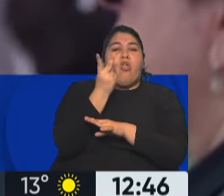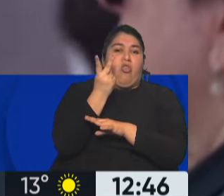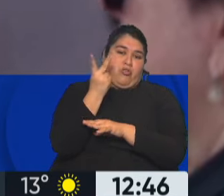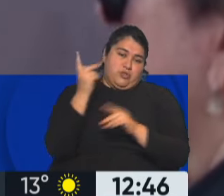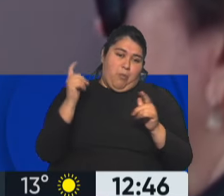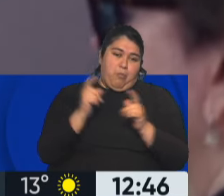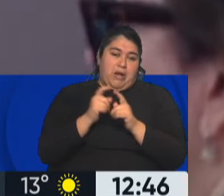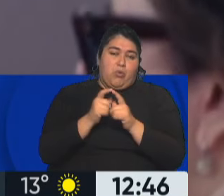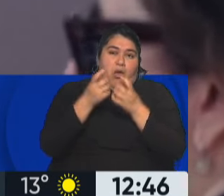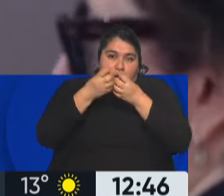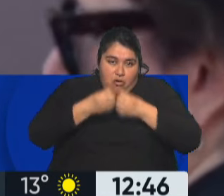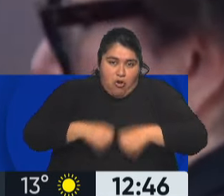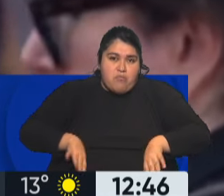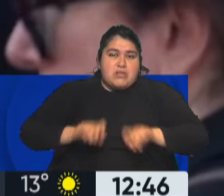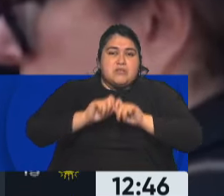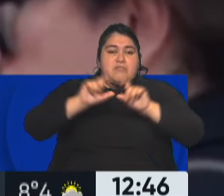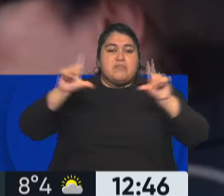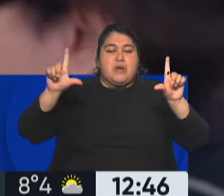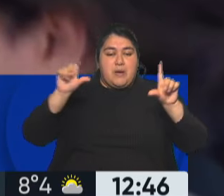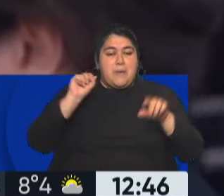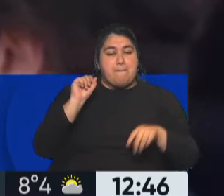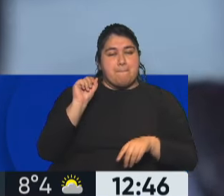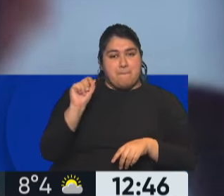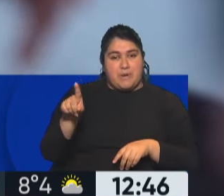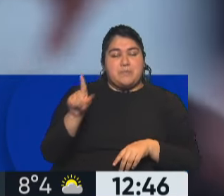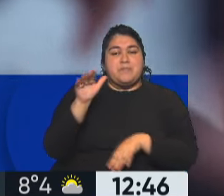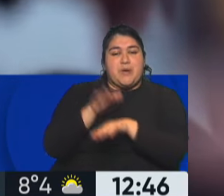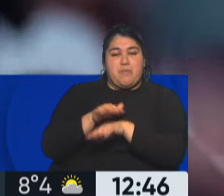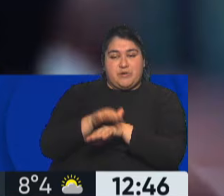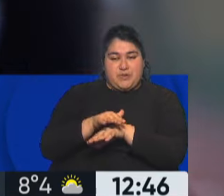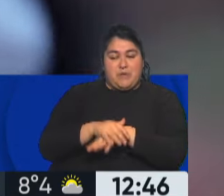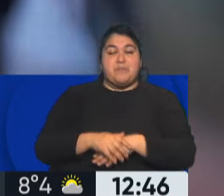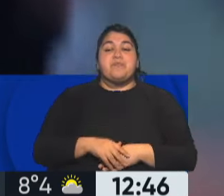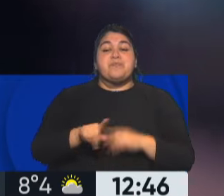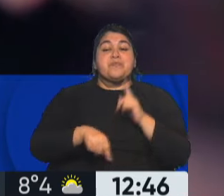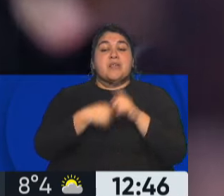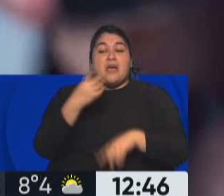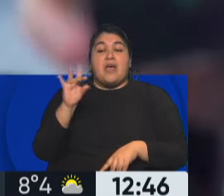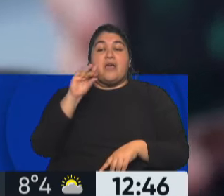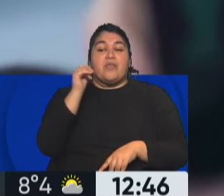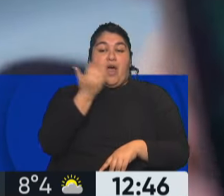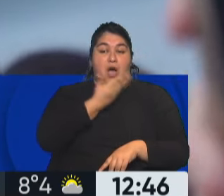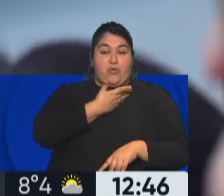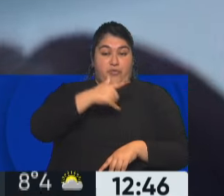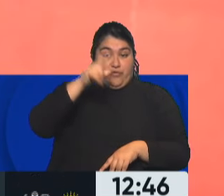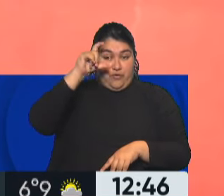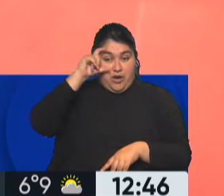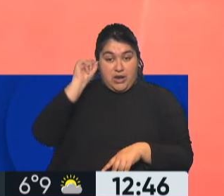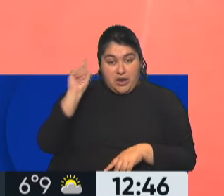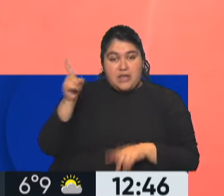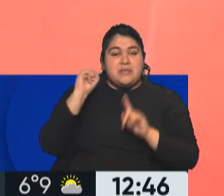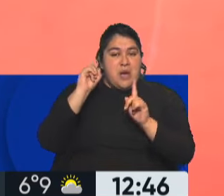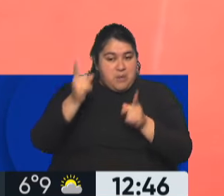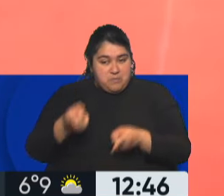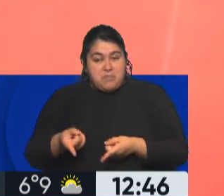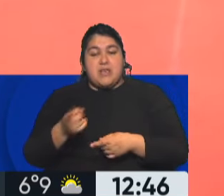película inaugural fue Beetlejuice con la dirección de ese genio. Gina Ortega la veíamos recién, William Dafoe también,